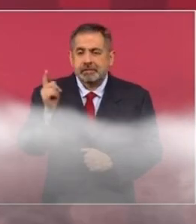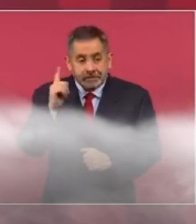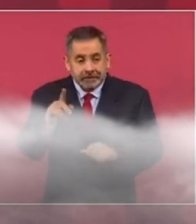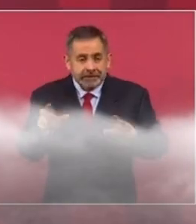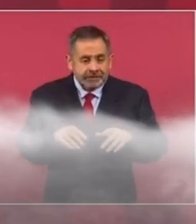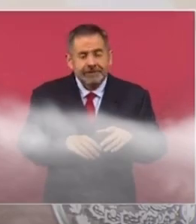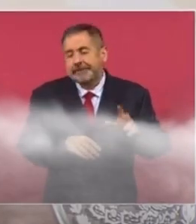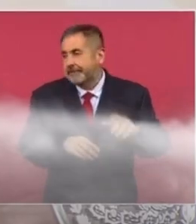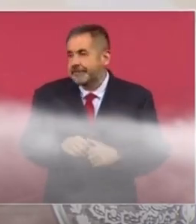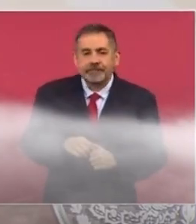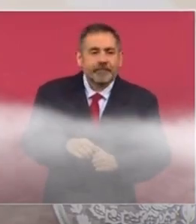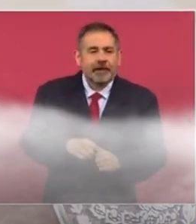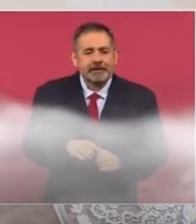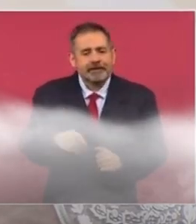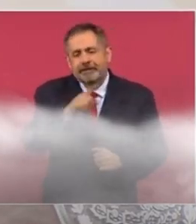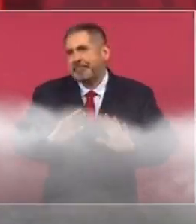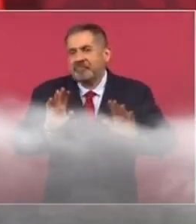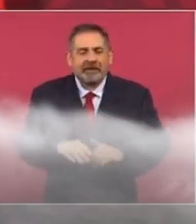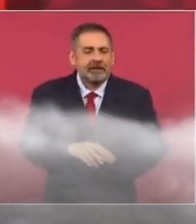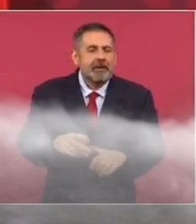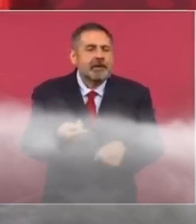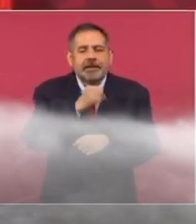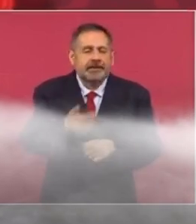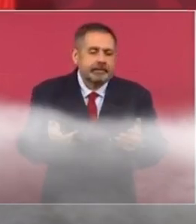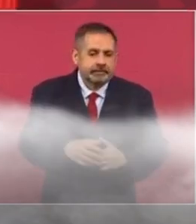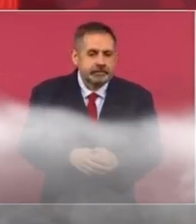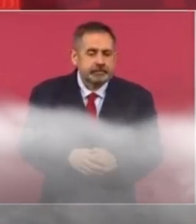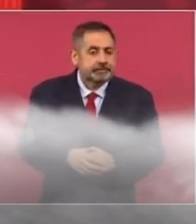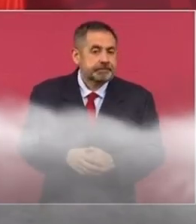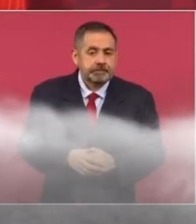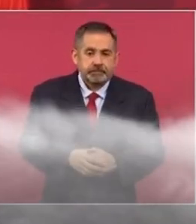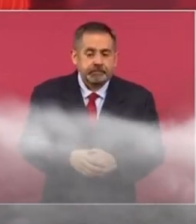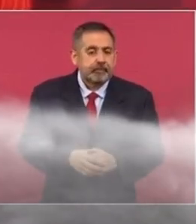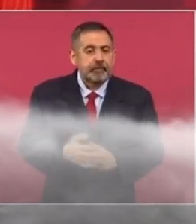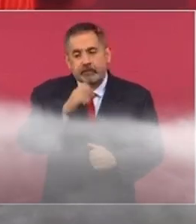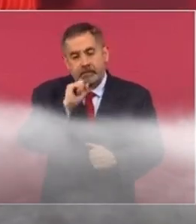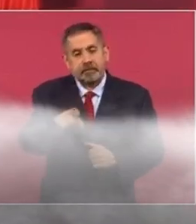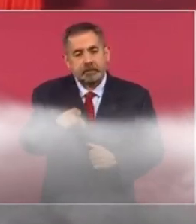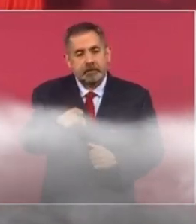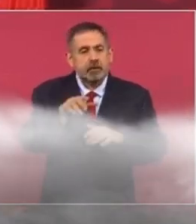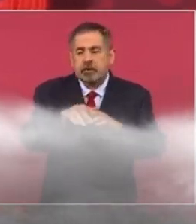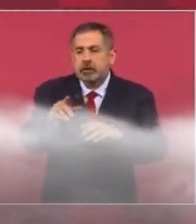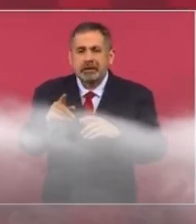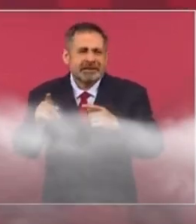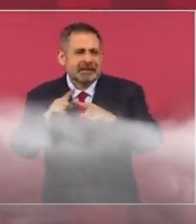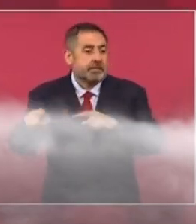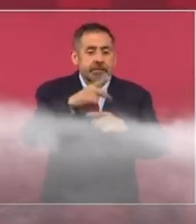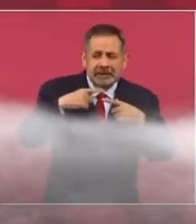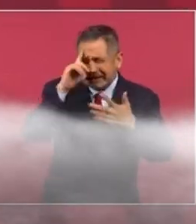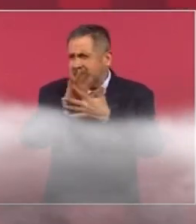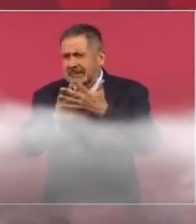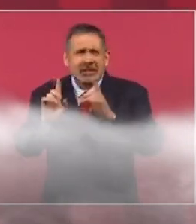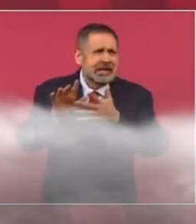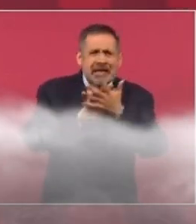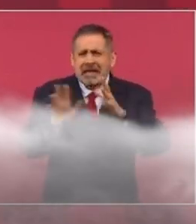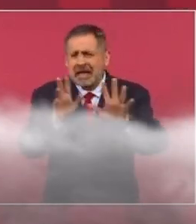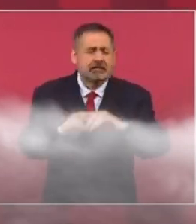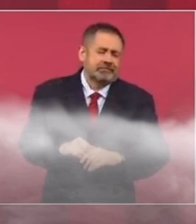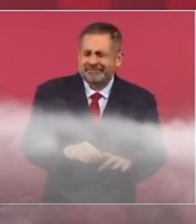para que nos relajemos, ¿no? No pasa nada. Y también lo de la polarización. No